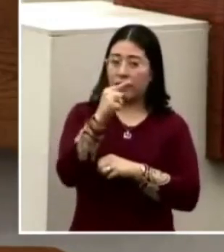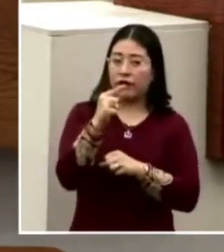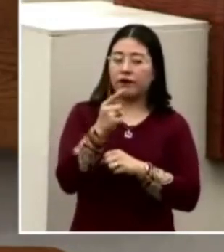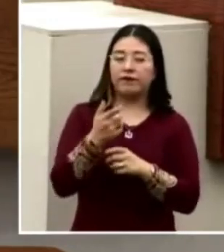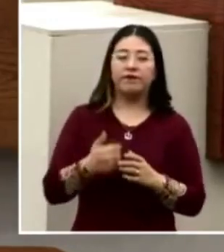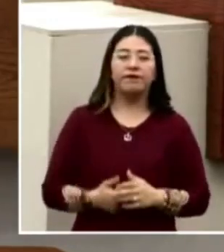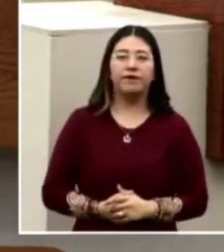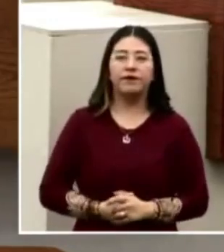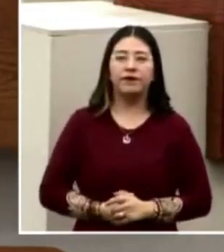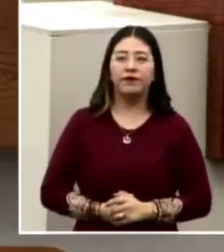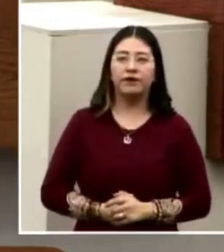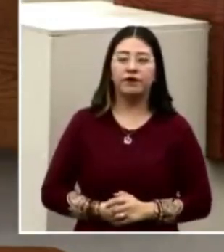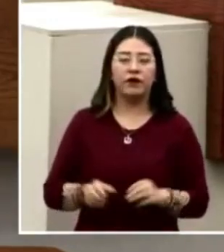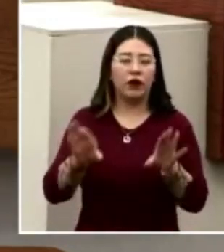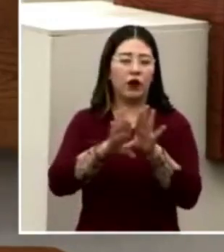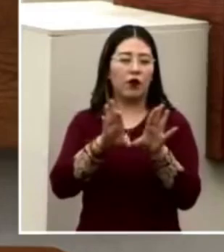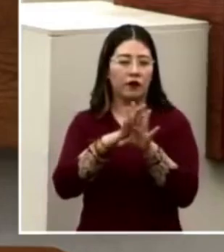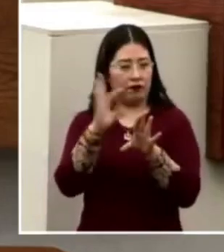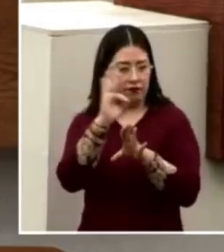en una encrucijada,